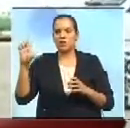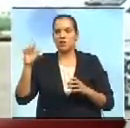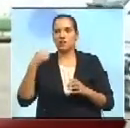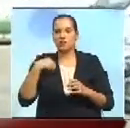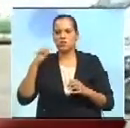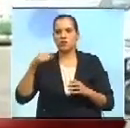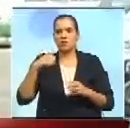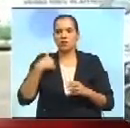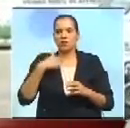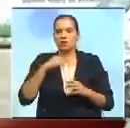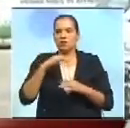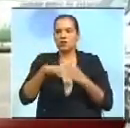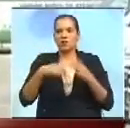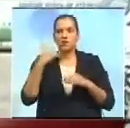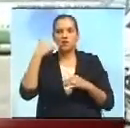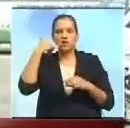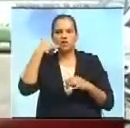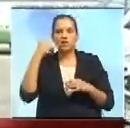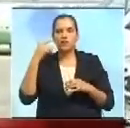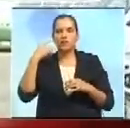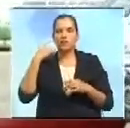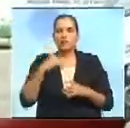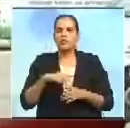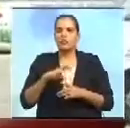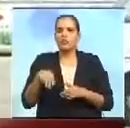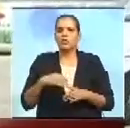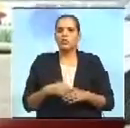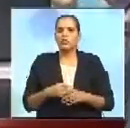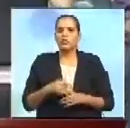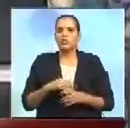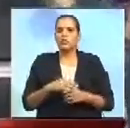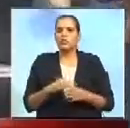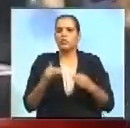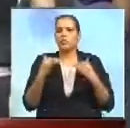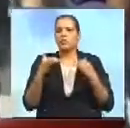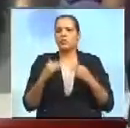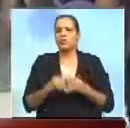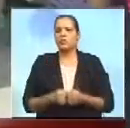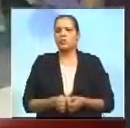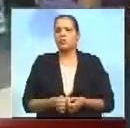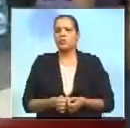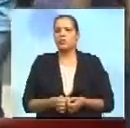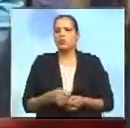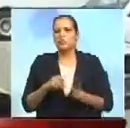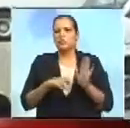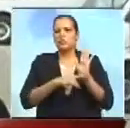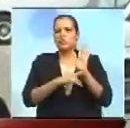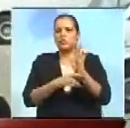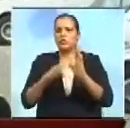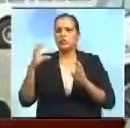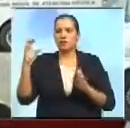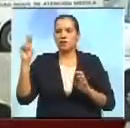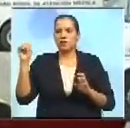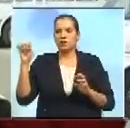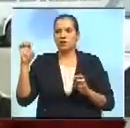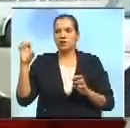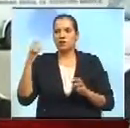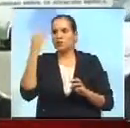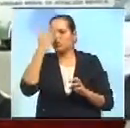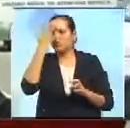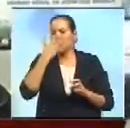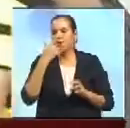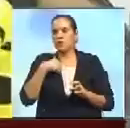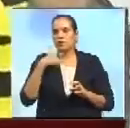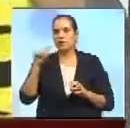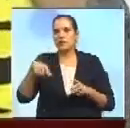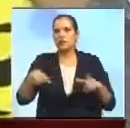de llamar porque eso es todos los días, es a diario que la explosión ahí es a diario. Un representante de la Corporación Eléctrica de Esmeraldas se hizo presente